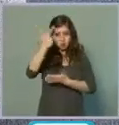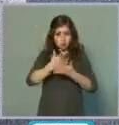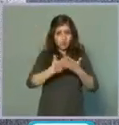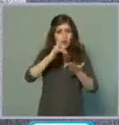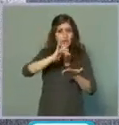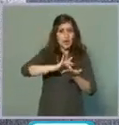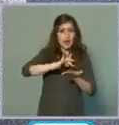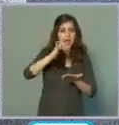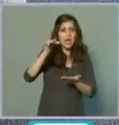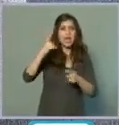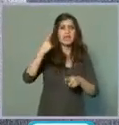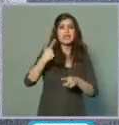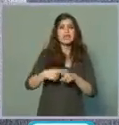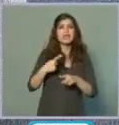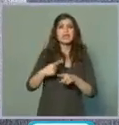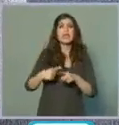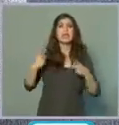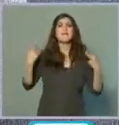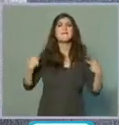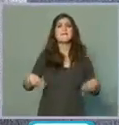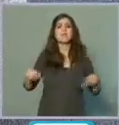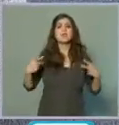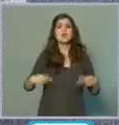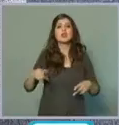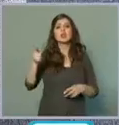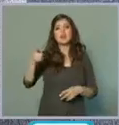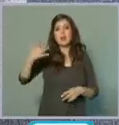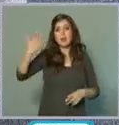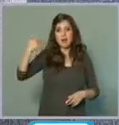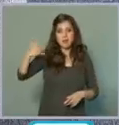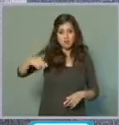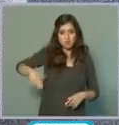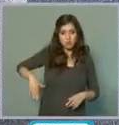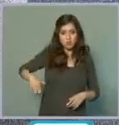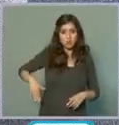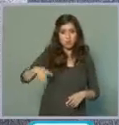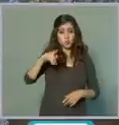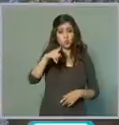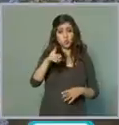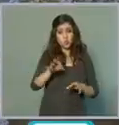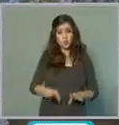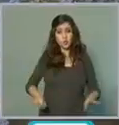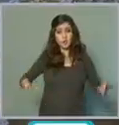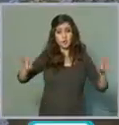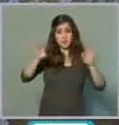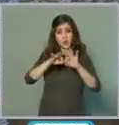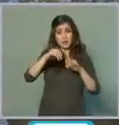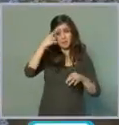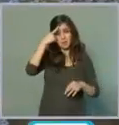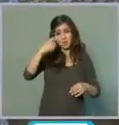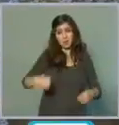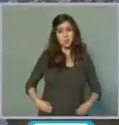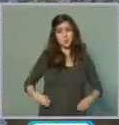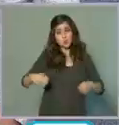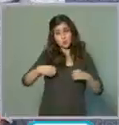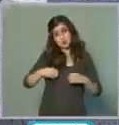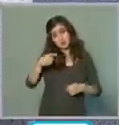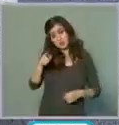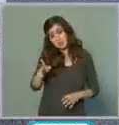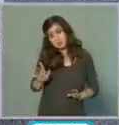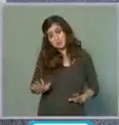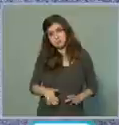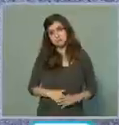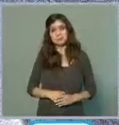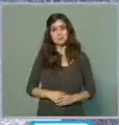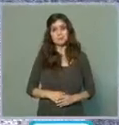al público sobre estos agradecimientos donde participa, como tú lo mencionas, pues alguien muy importante en tu vida personal. Pues mira,